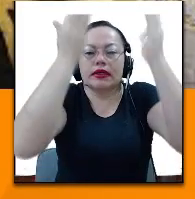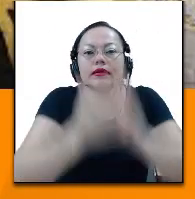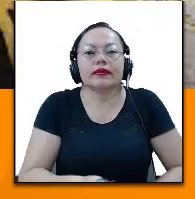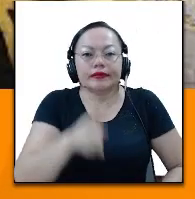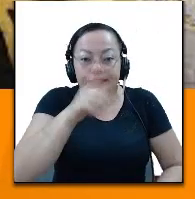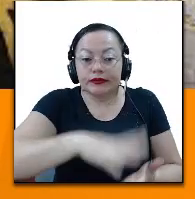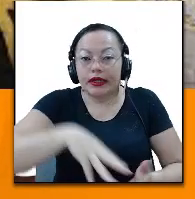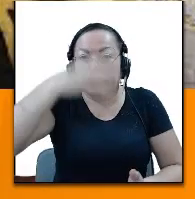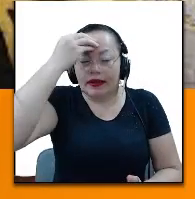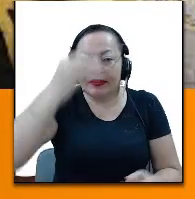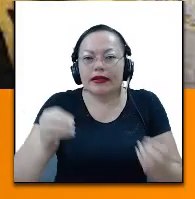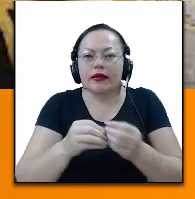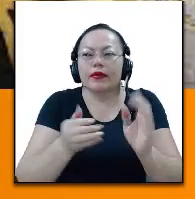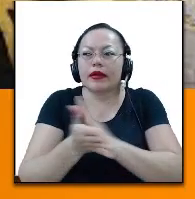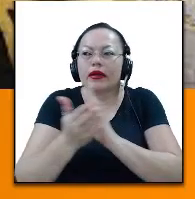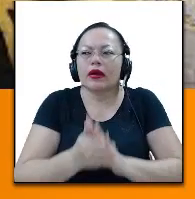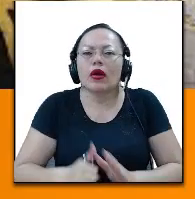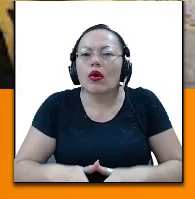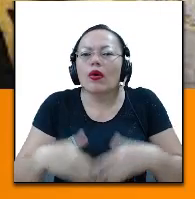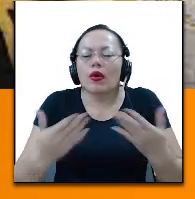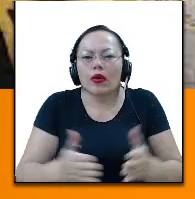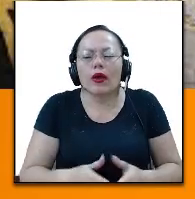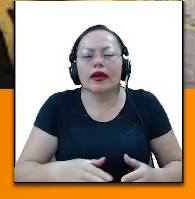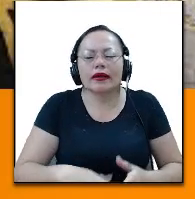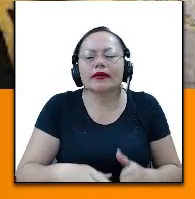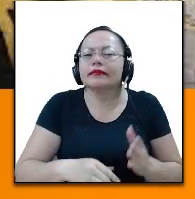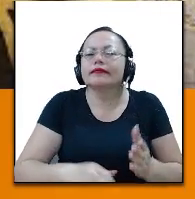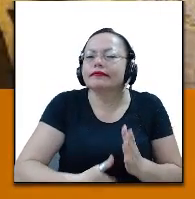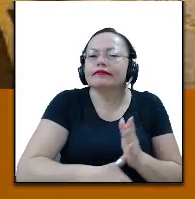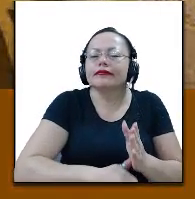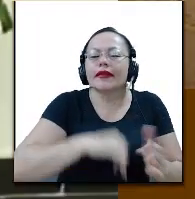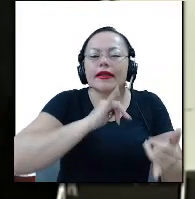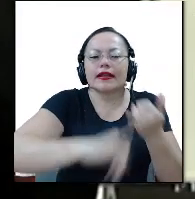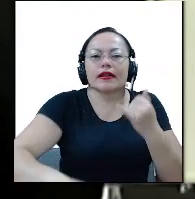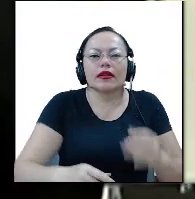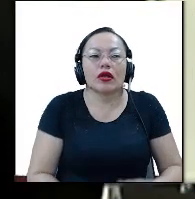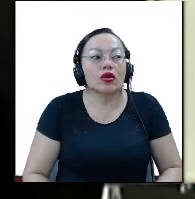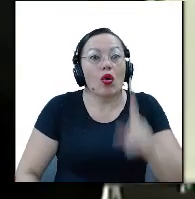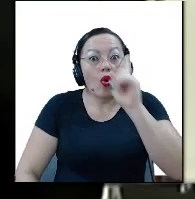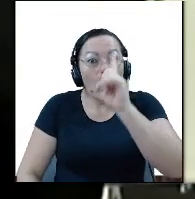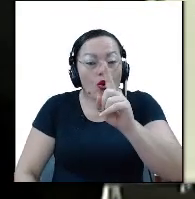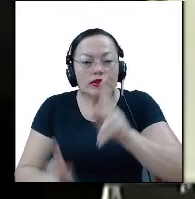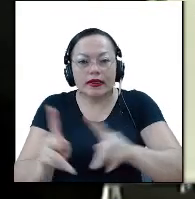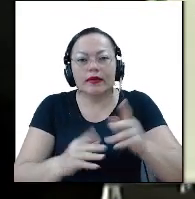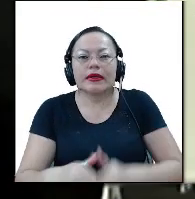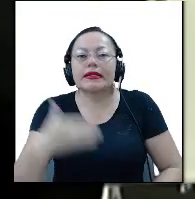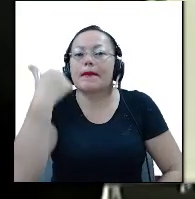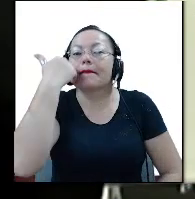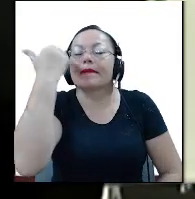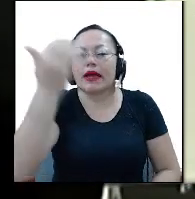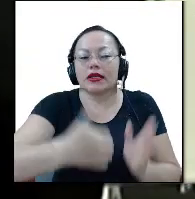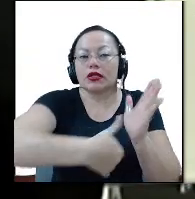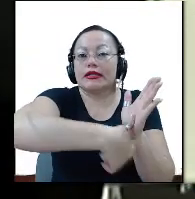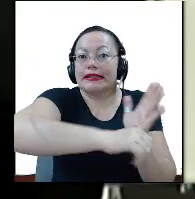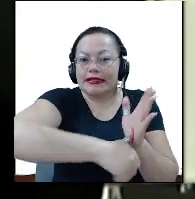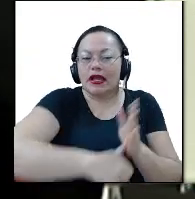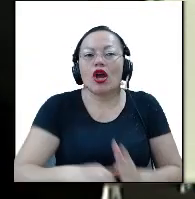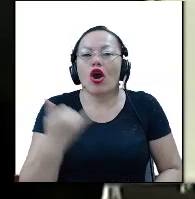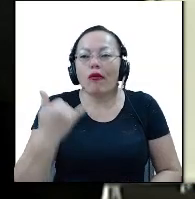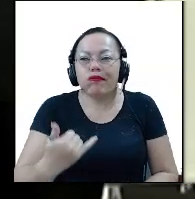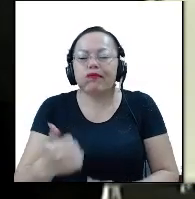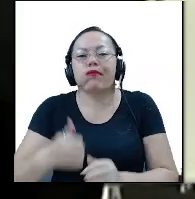en cuenta. Ratifíquese la medida de pico y cédula para que un integrante mayor de edad de cada familia